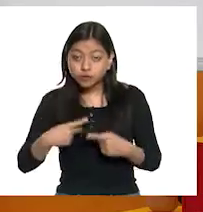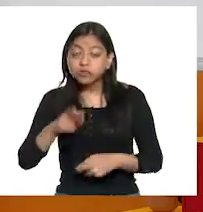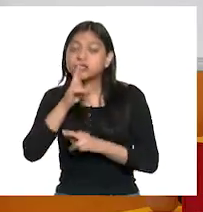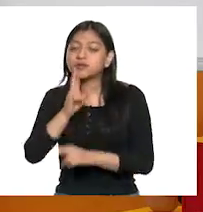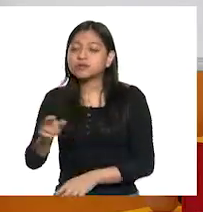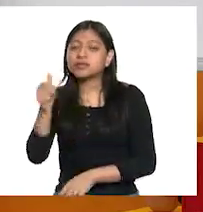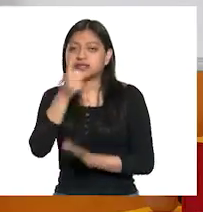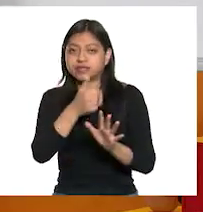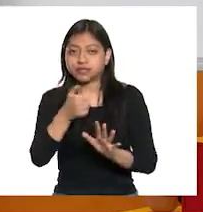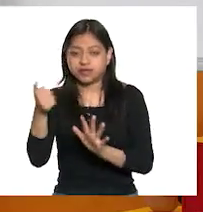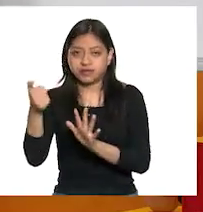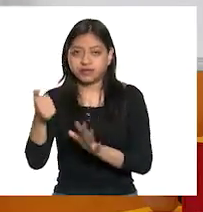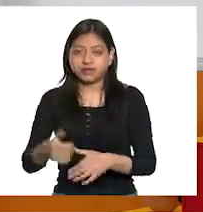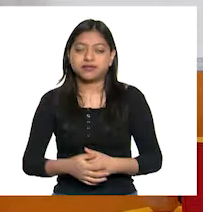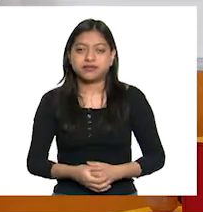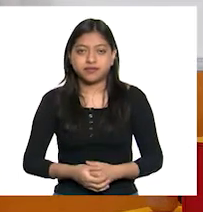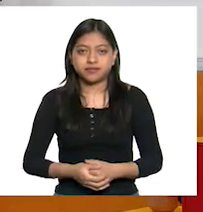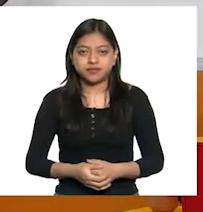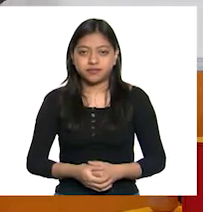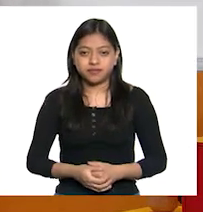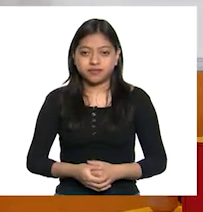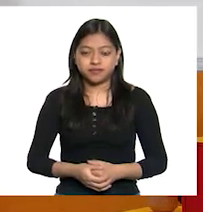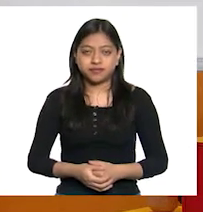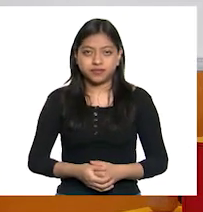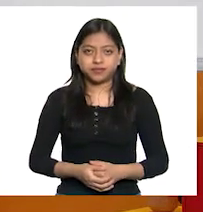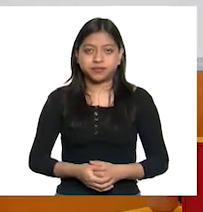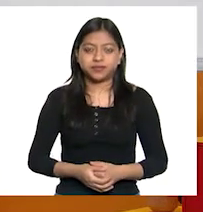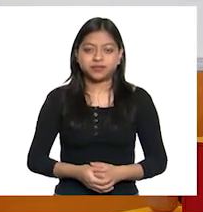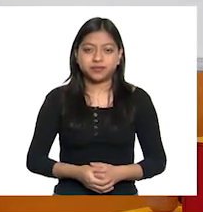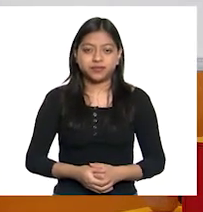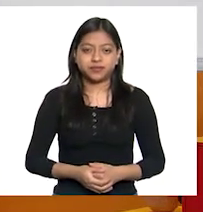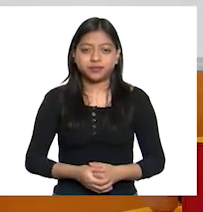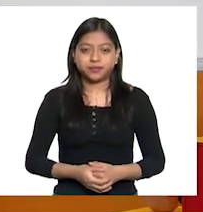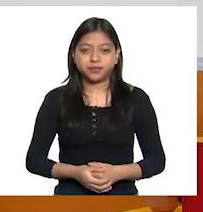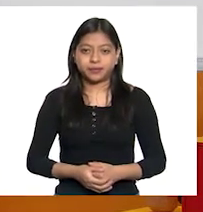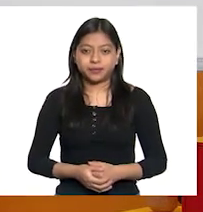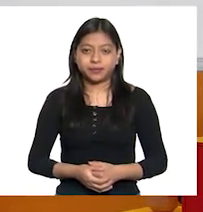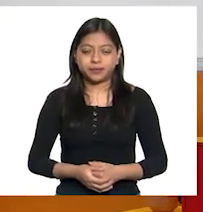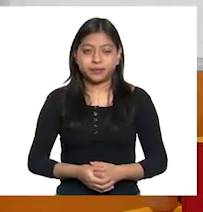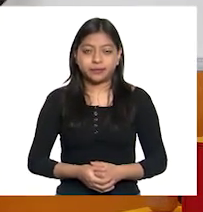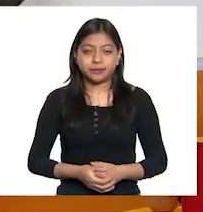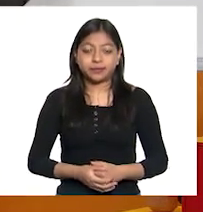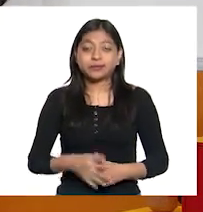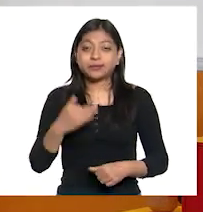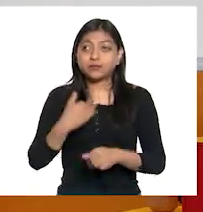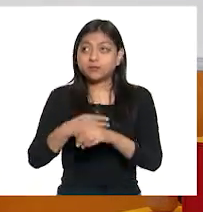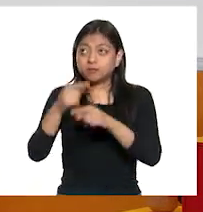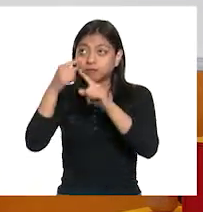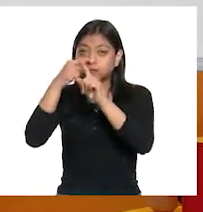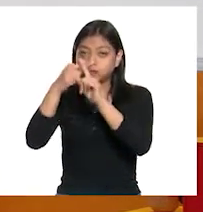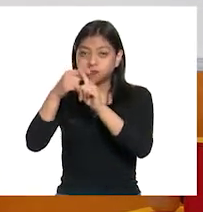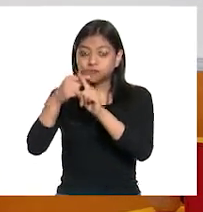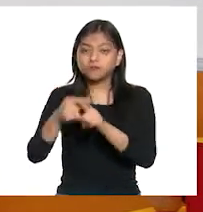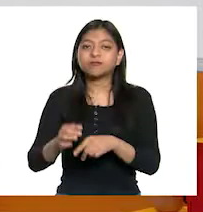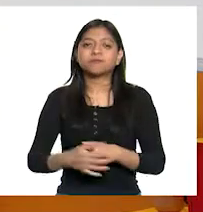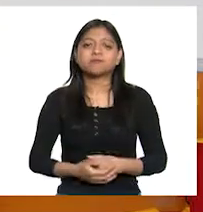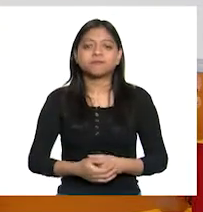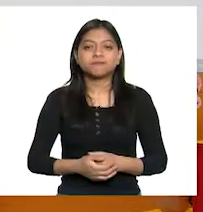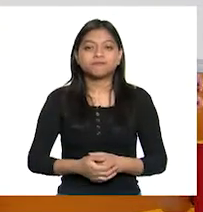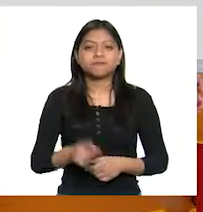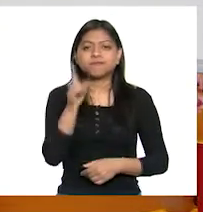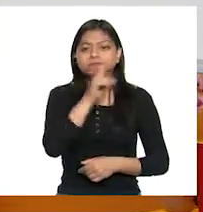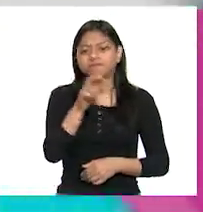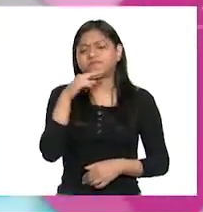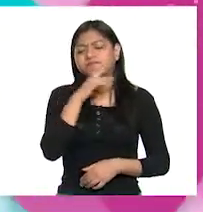Eric. 600. Ponemos 600. Tenemos que realizar entonces esta suma. Y la hacemos de forma